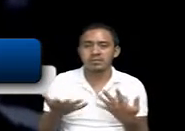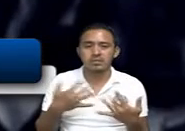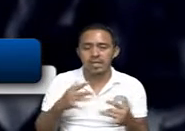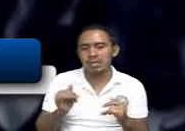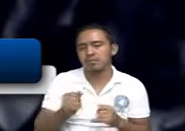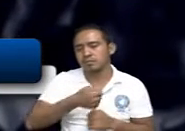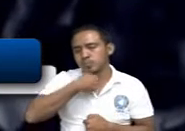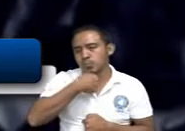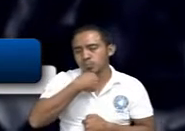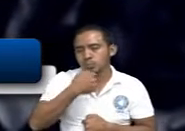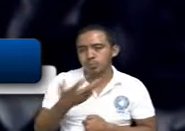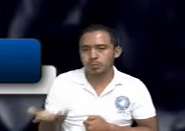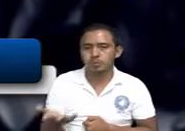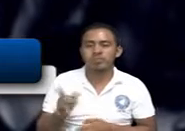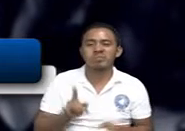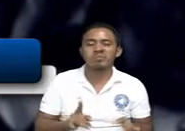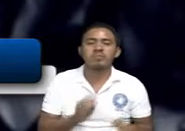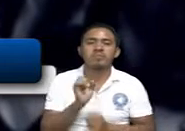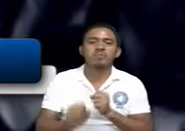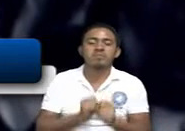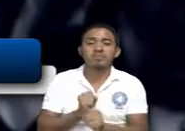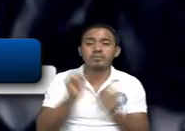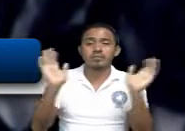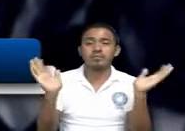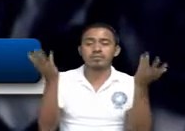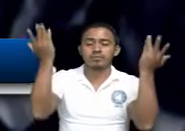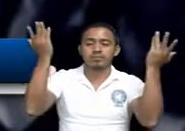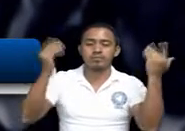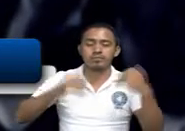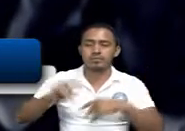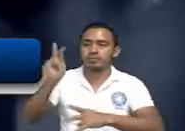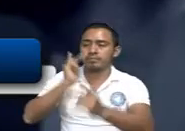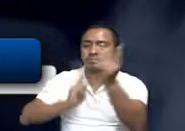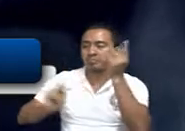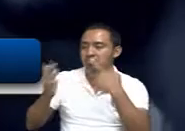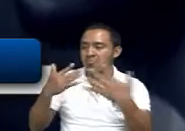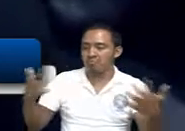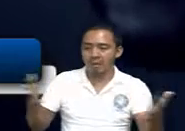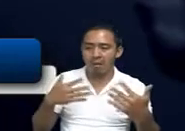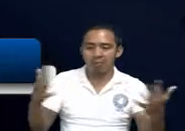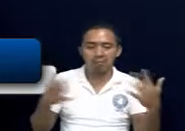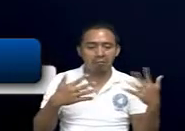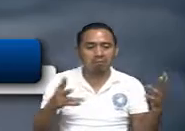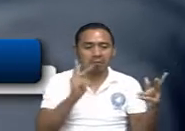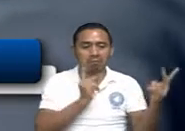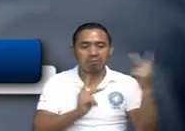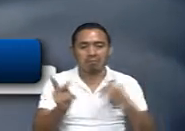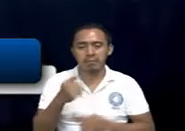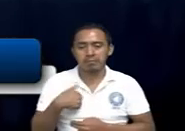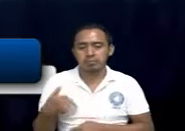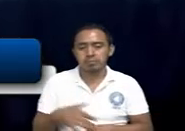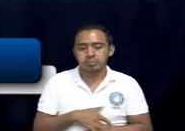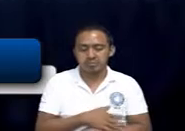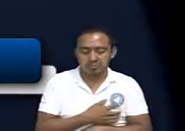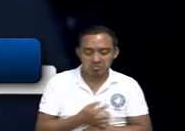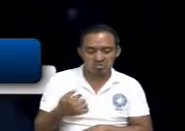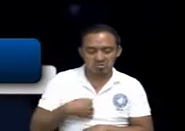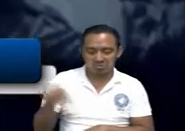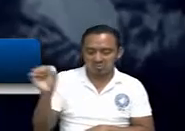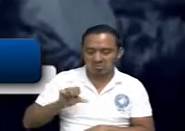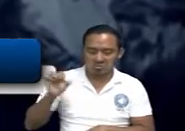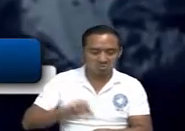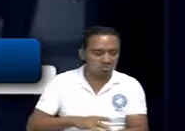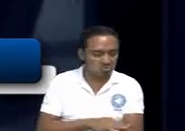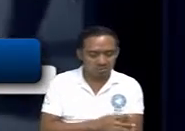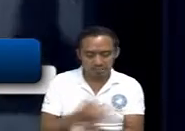abuelito, pues ya una persona de edad, que sus hijos no lo visiten, que sus nietos no lo visiten, que se sienta que no vale nada, que